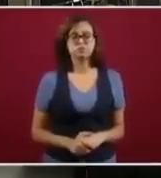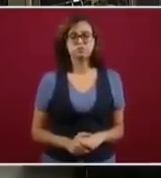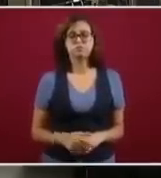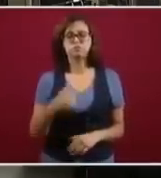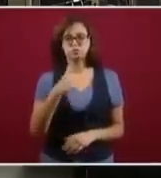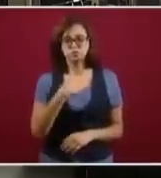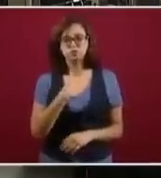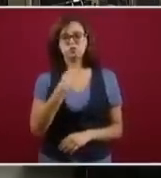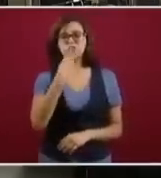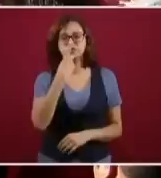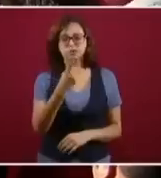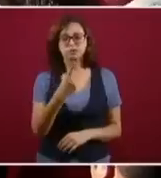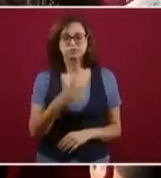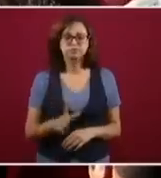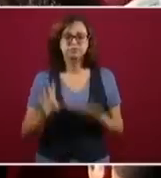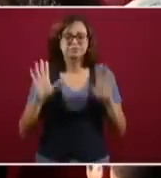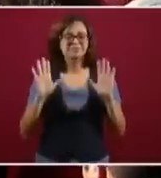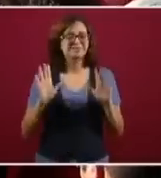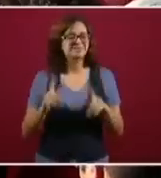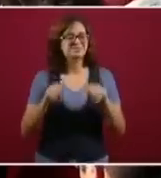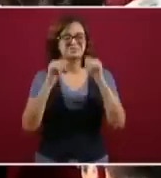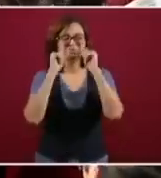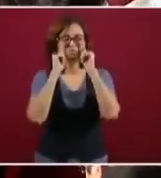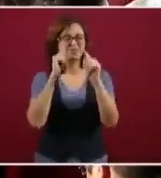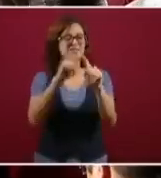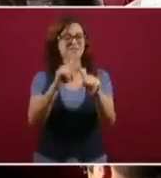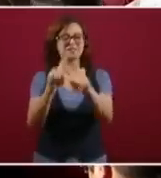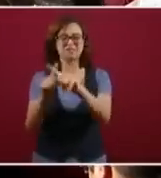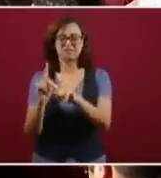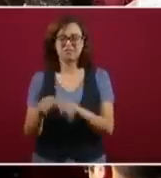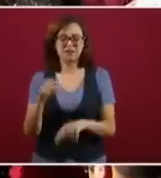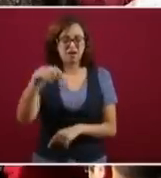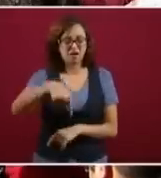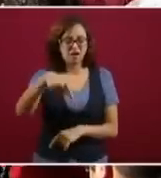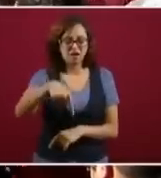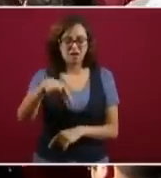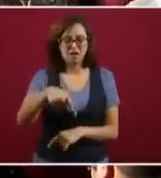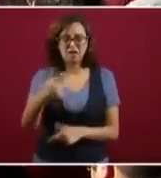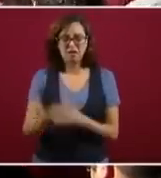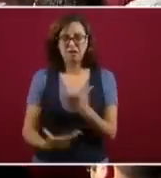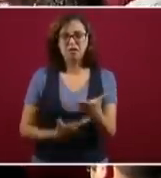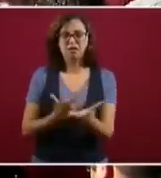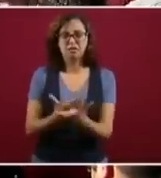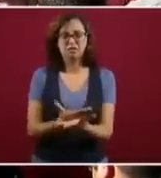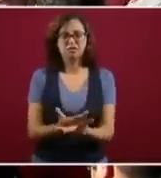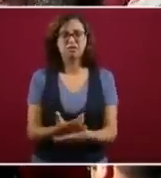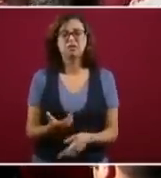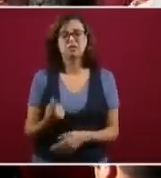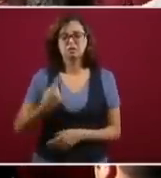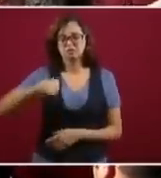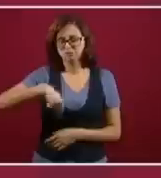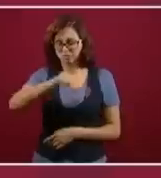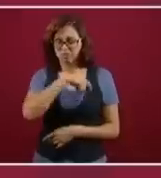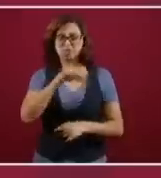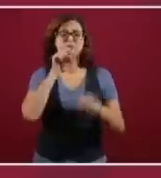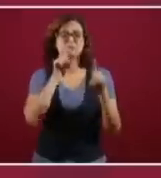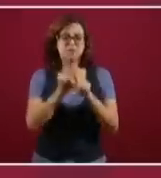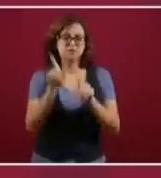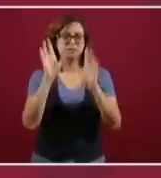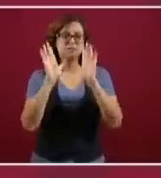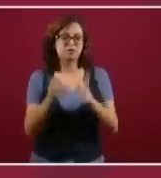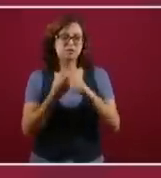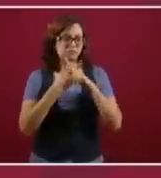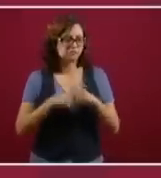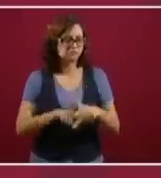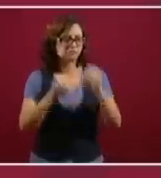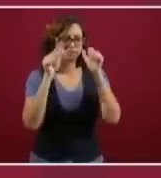Yo le dije por eso, aquí salió, pero además nosotros ya estábamos viendo este asunto